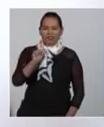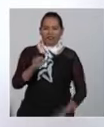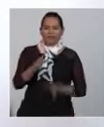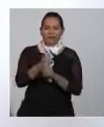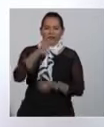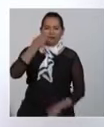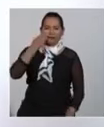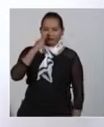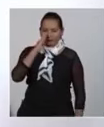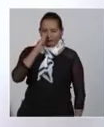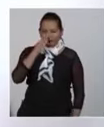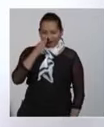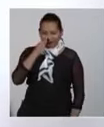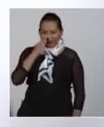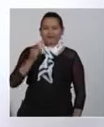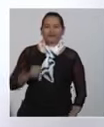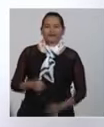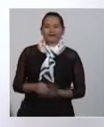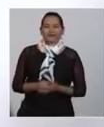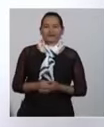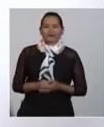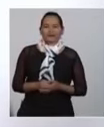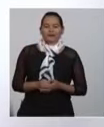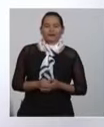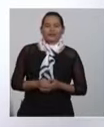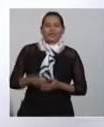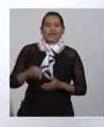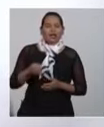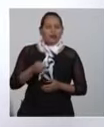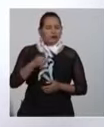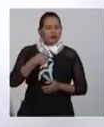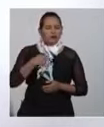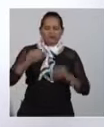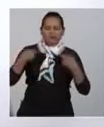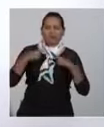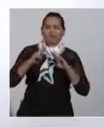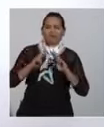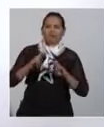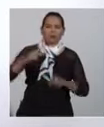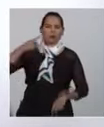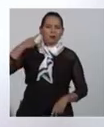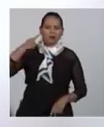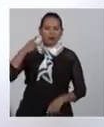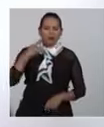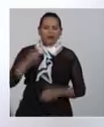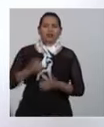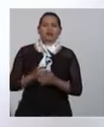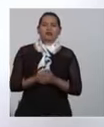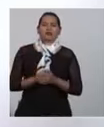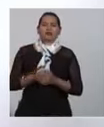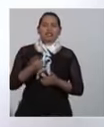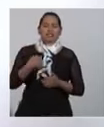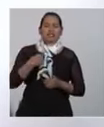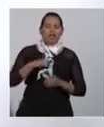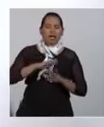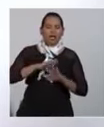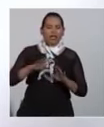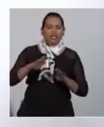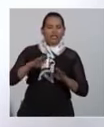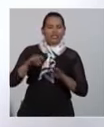territorio nacional en búsqueda de oportunidades de trabajo por las condiciones de pobreza que hay en nuestro